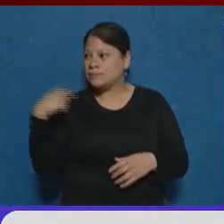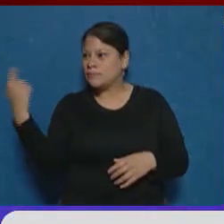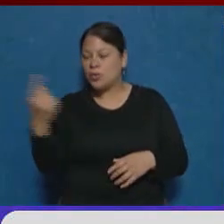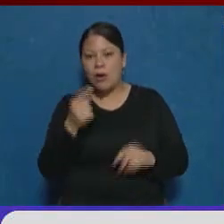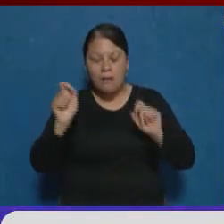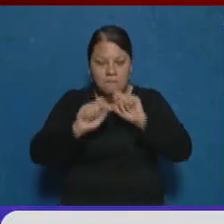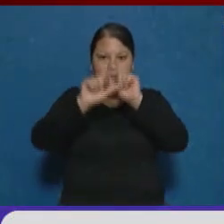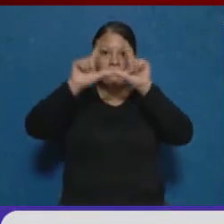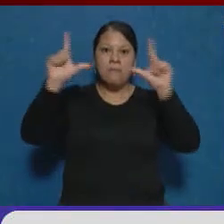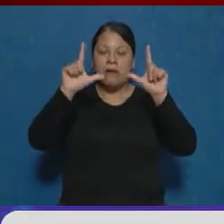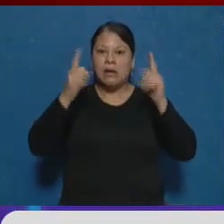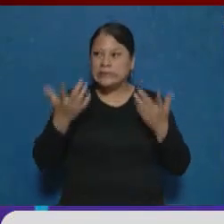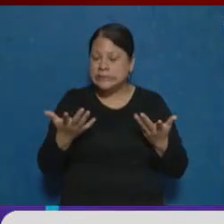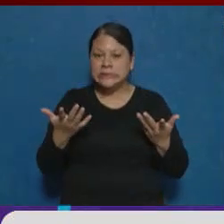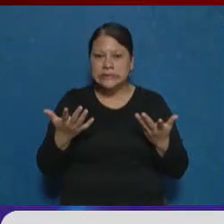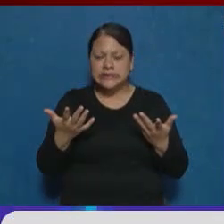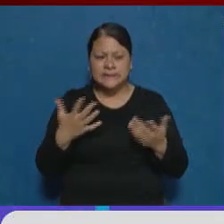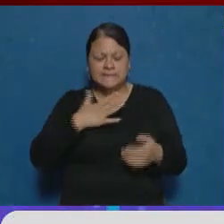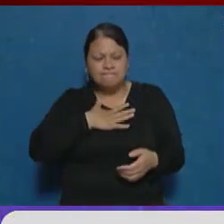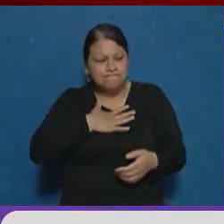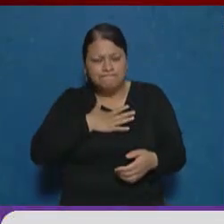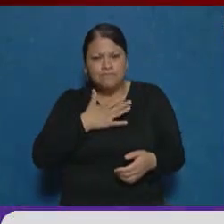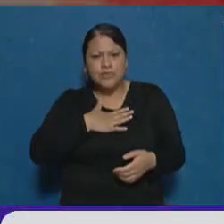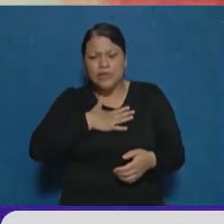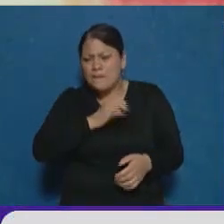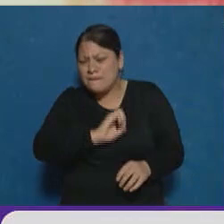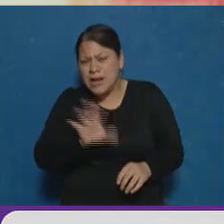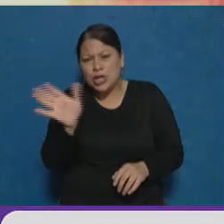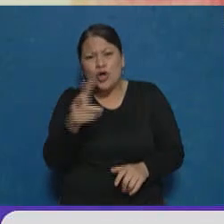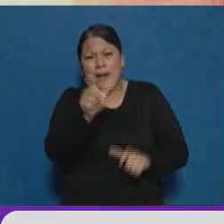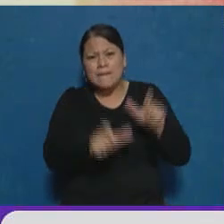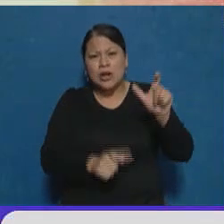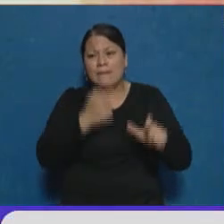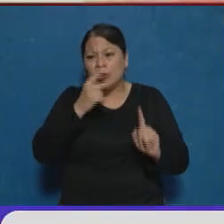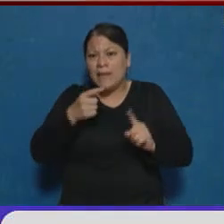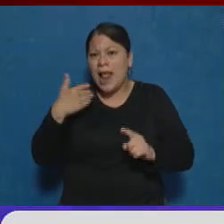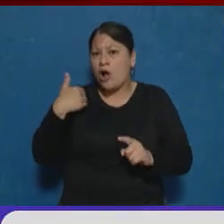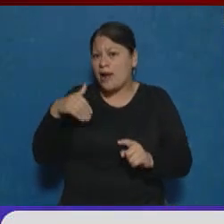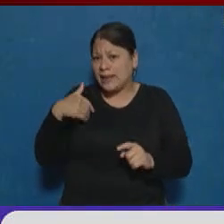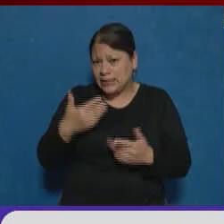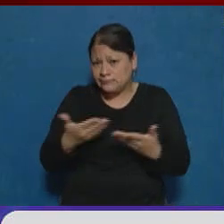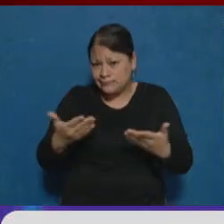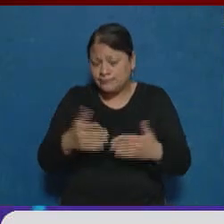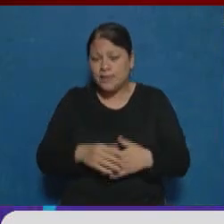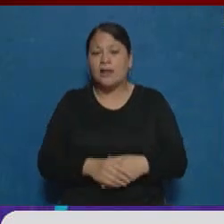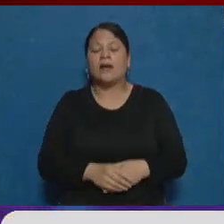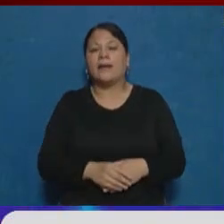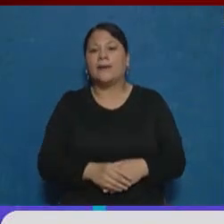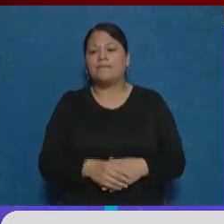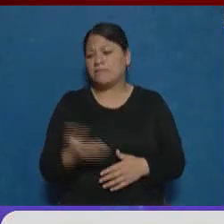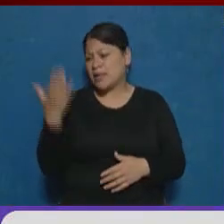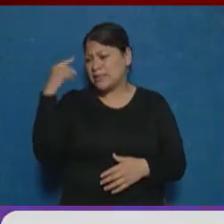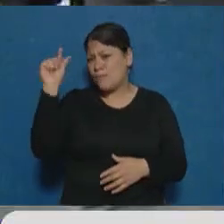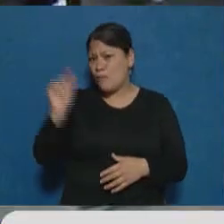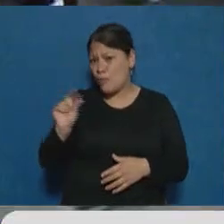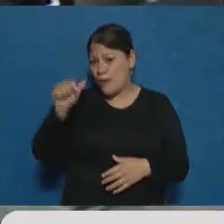asombro y nos indignó, horrorizó a todos los mendocinos, pero también a los argentinos en general, lo que sucedió hace